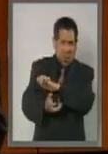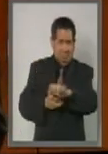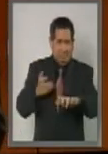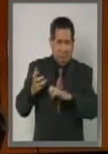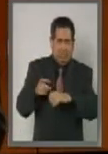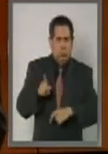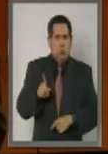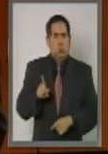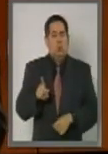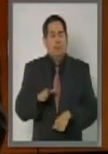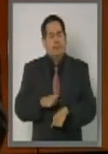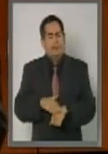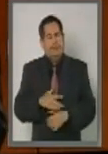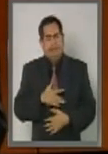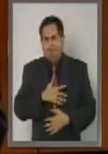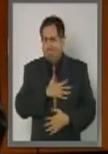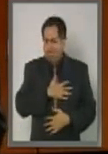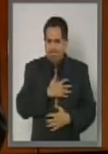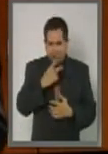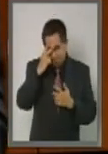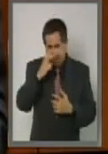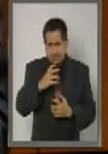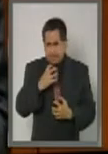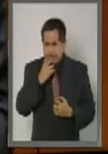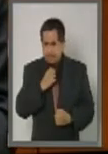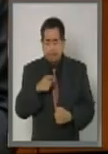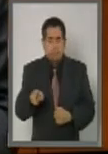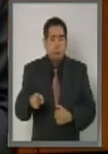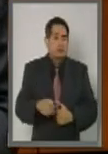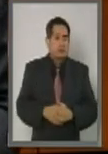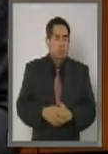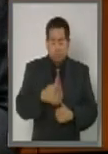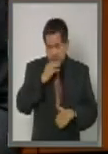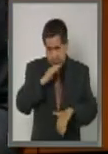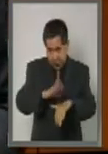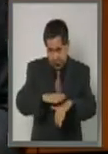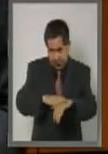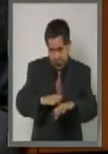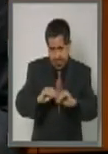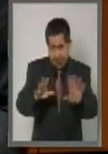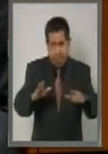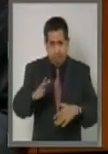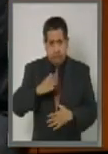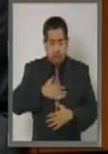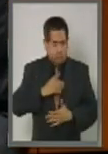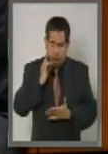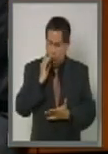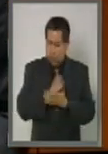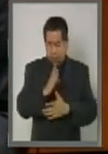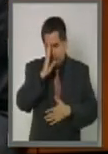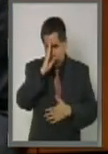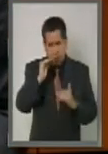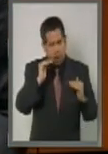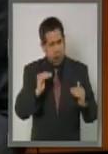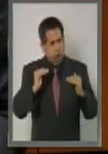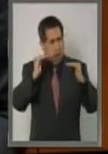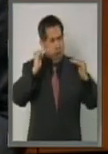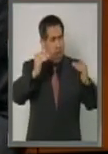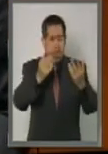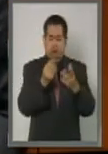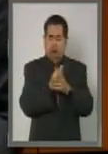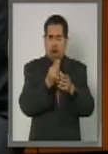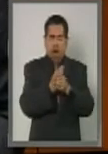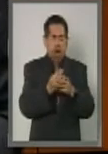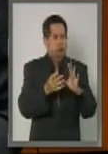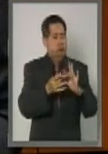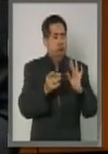México. Quiero ser muy claro. Nuestros esfuerzos son estrictamente diplomáticos y hemos rechazado